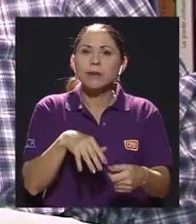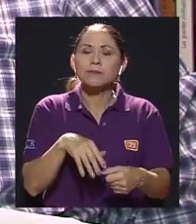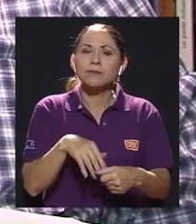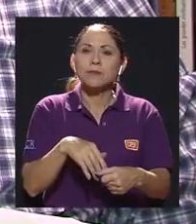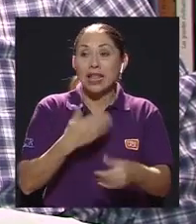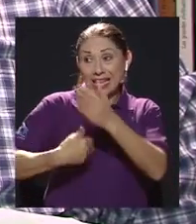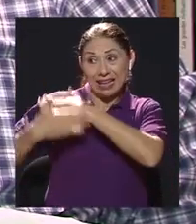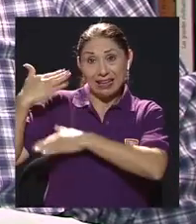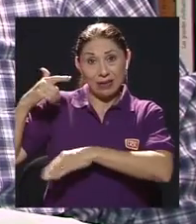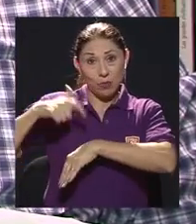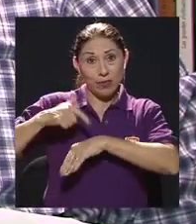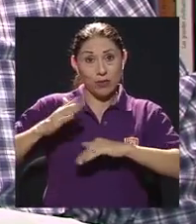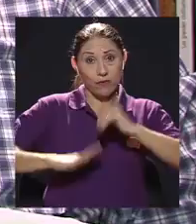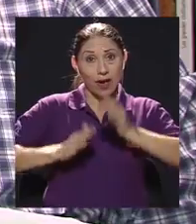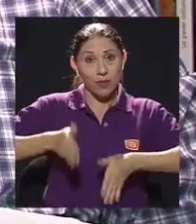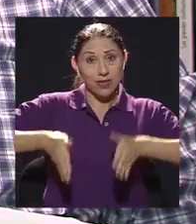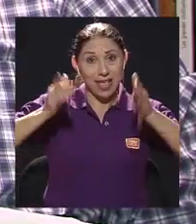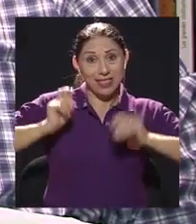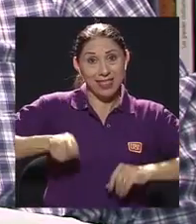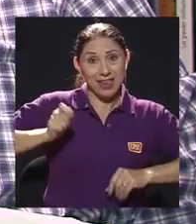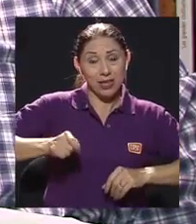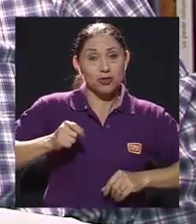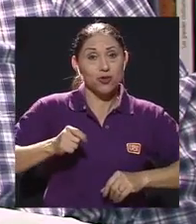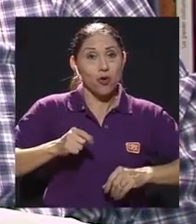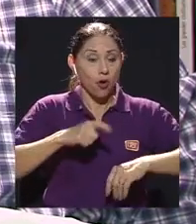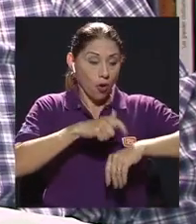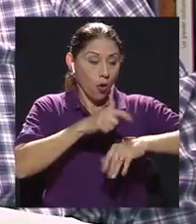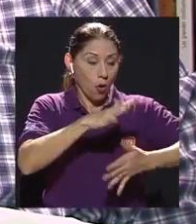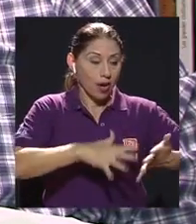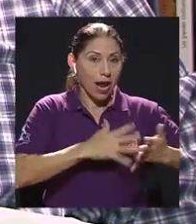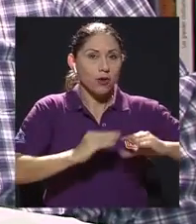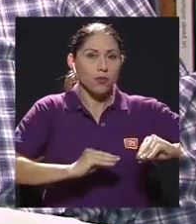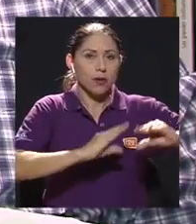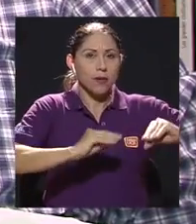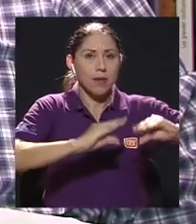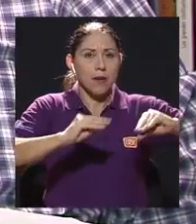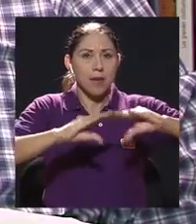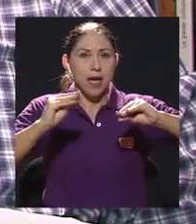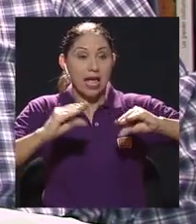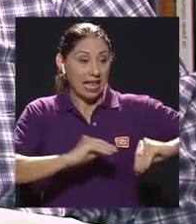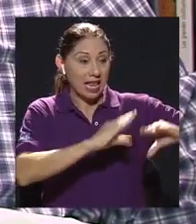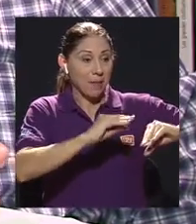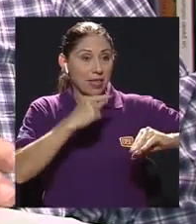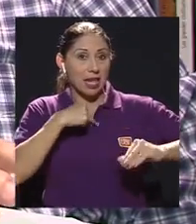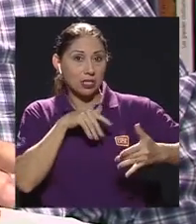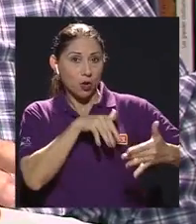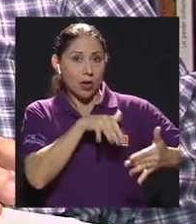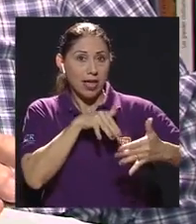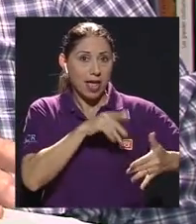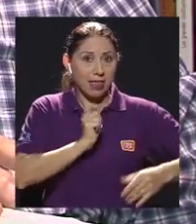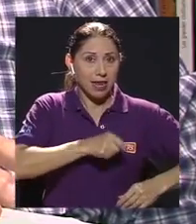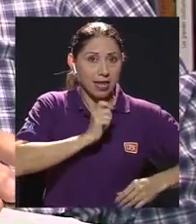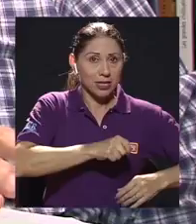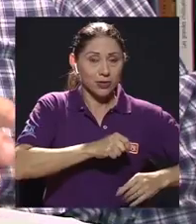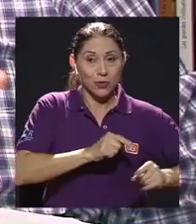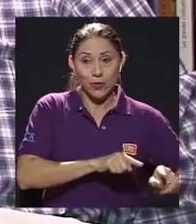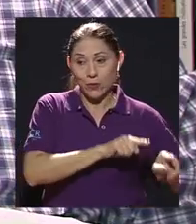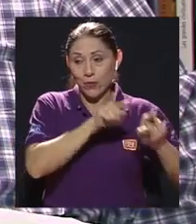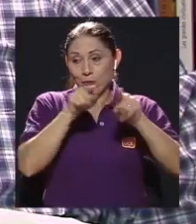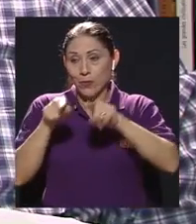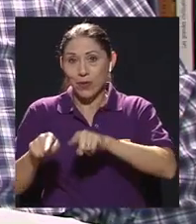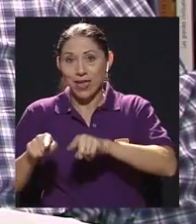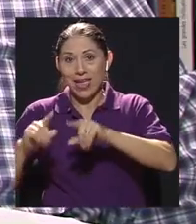Derecho tenía horario de las mañanas, entonces yo iba en las mañanas a Derecho y en la tarde, a partir de las 4, iba